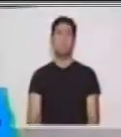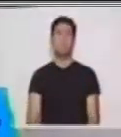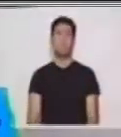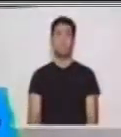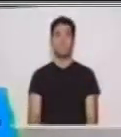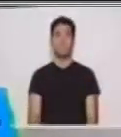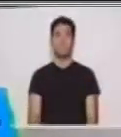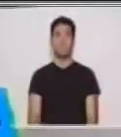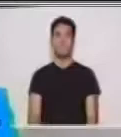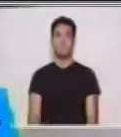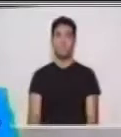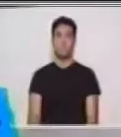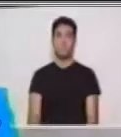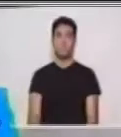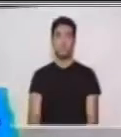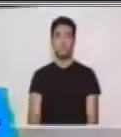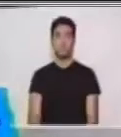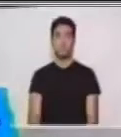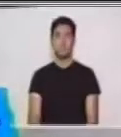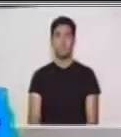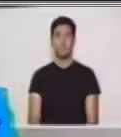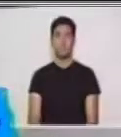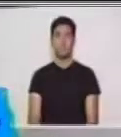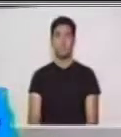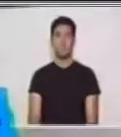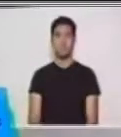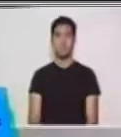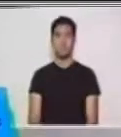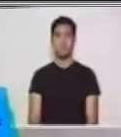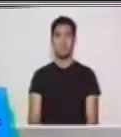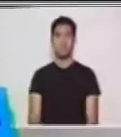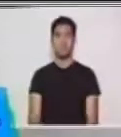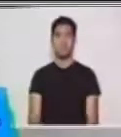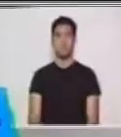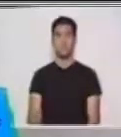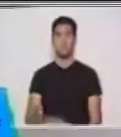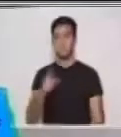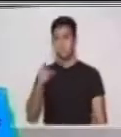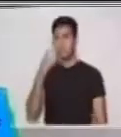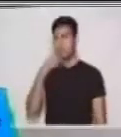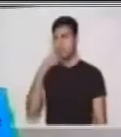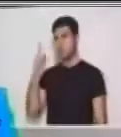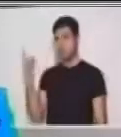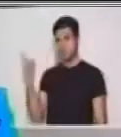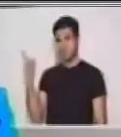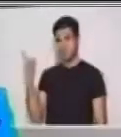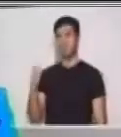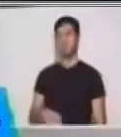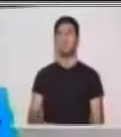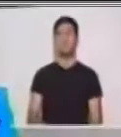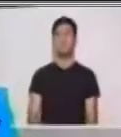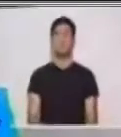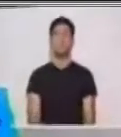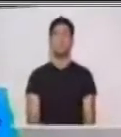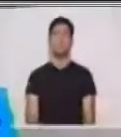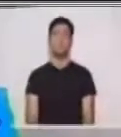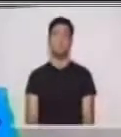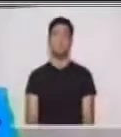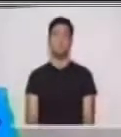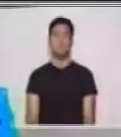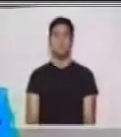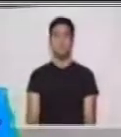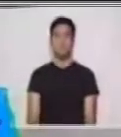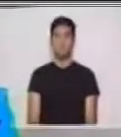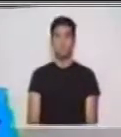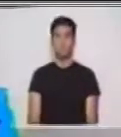nuestros dedos, es muy importante que a veces los descuidamos, luego el pulgar y luego el resto de